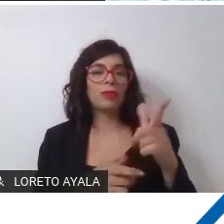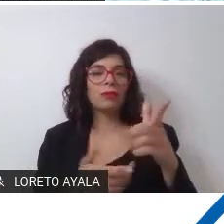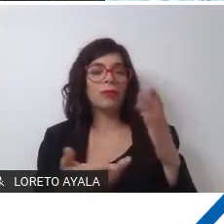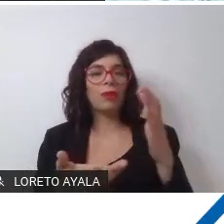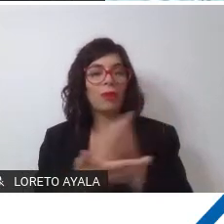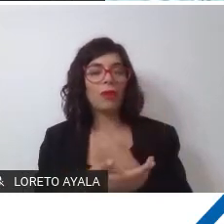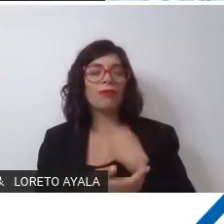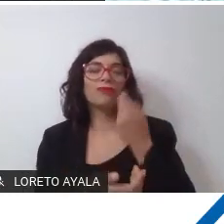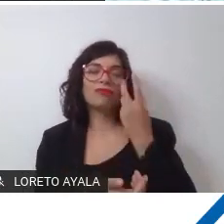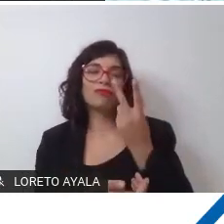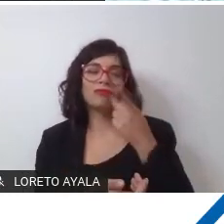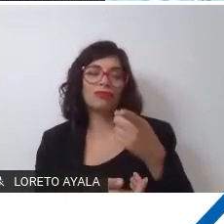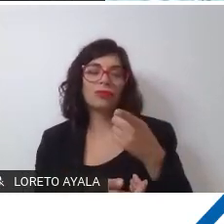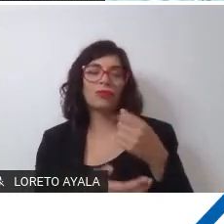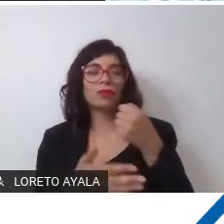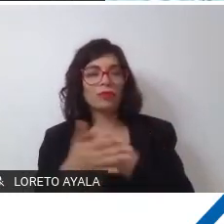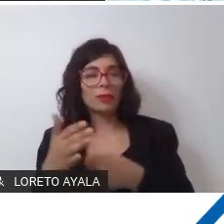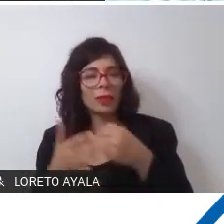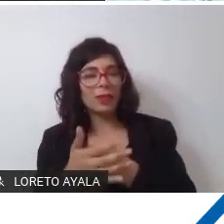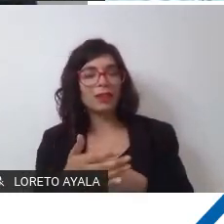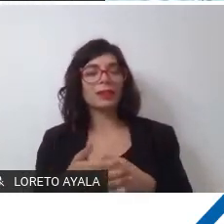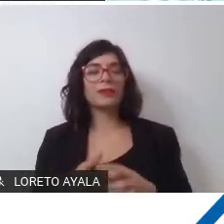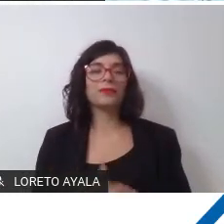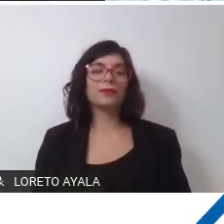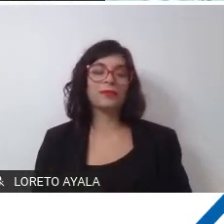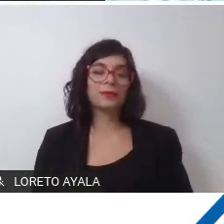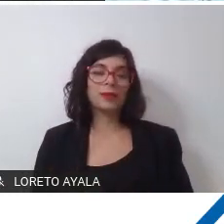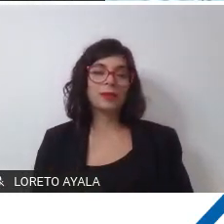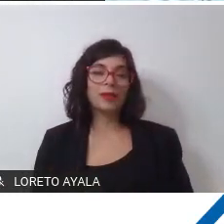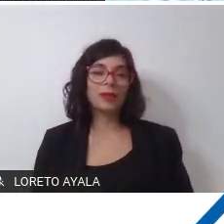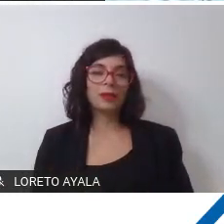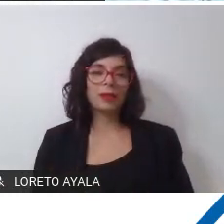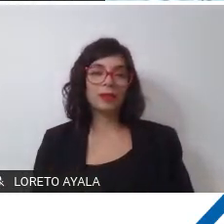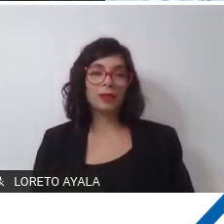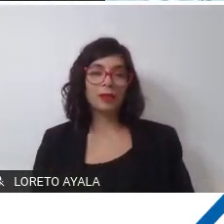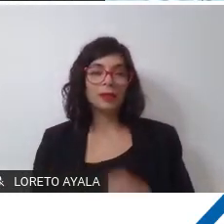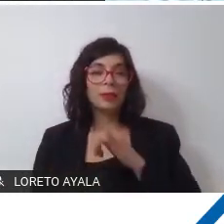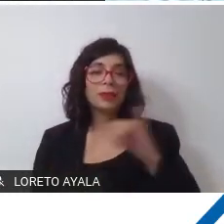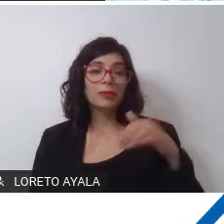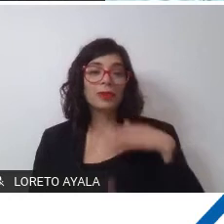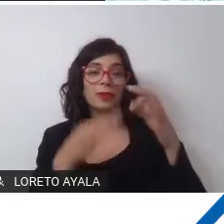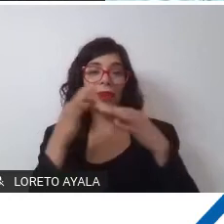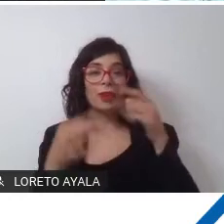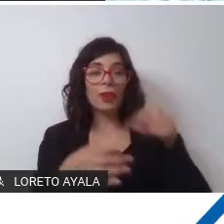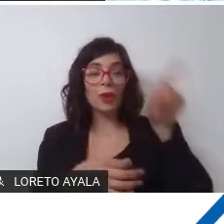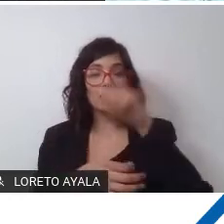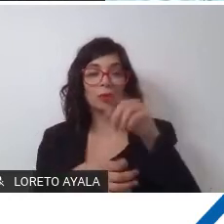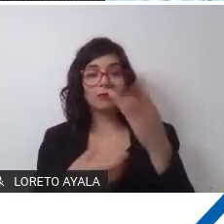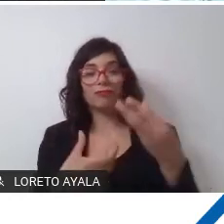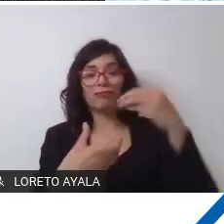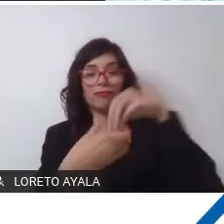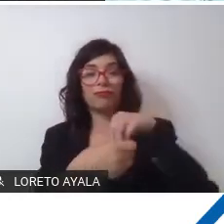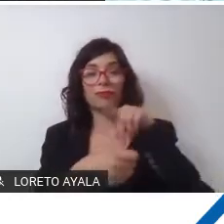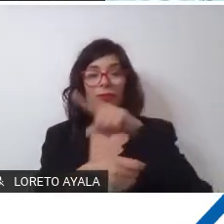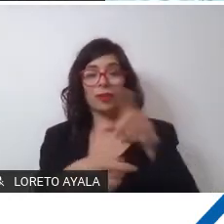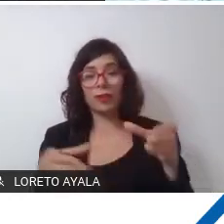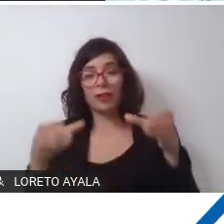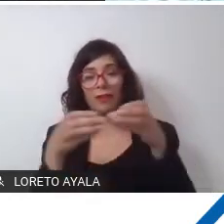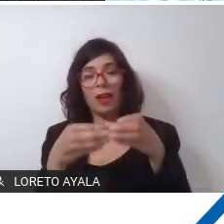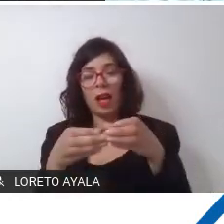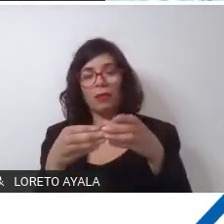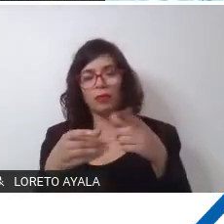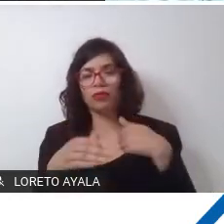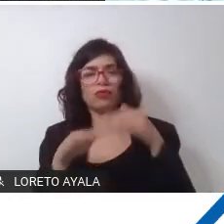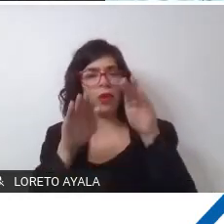empeño, así que muchas felicitaciones. Como les decimos siempre, ustedes ya son parte de este equipo y cuenten con nosotros, así como nosotros